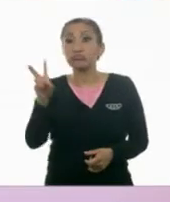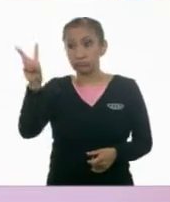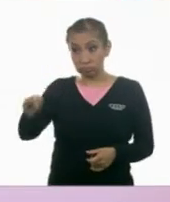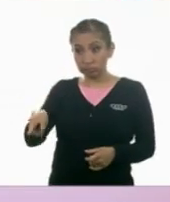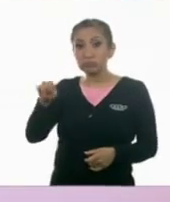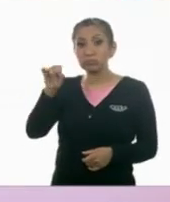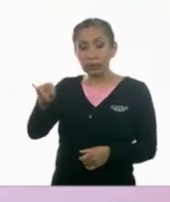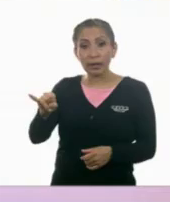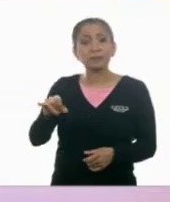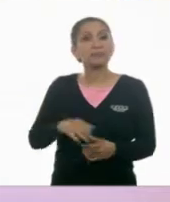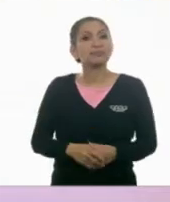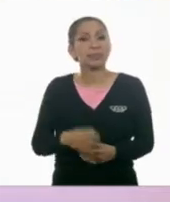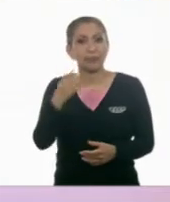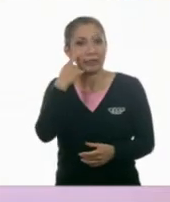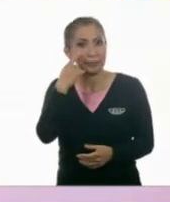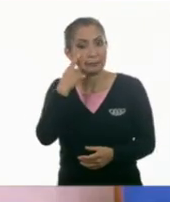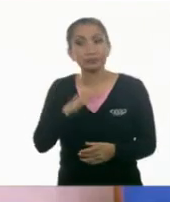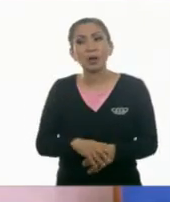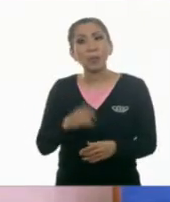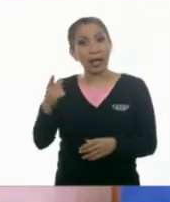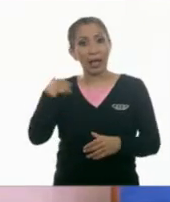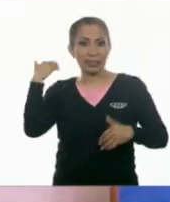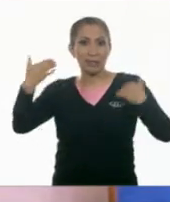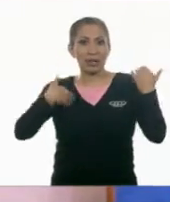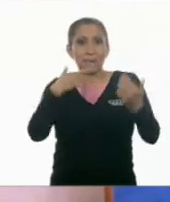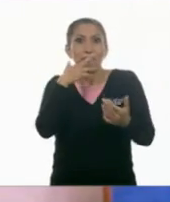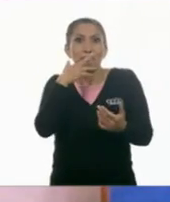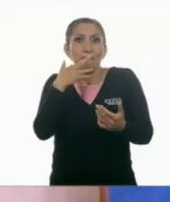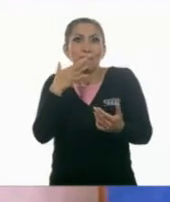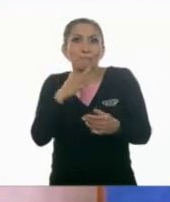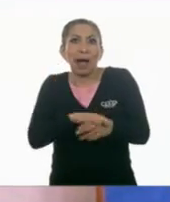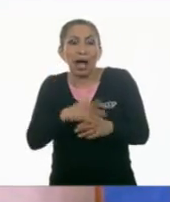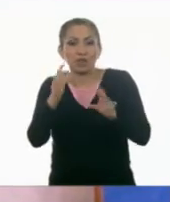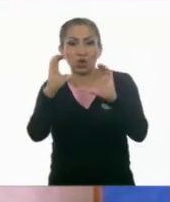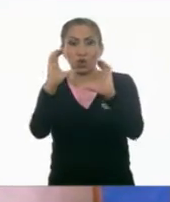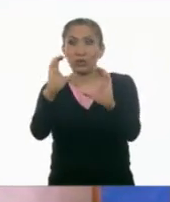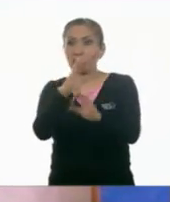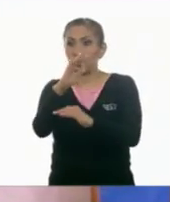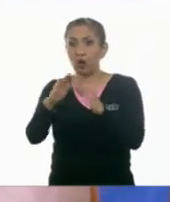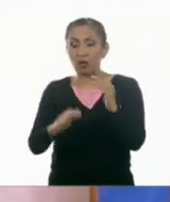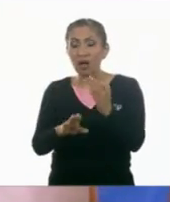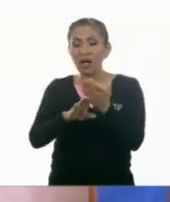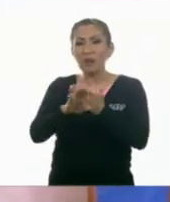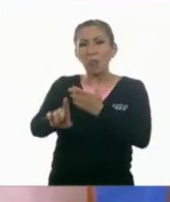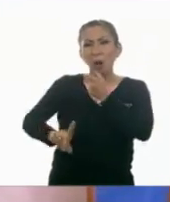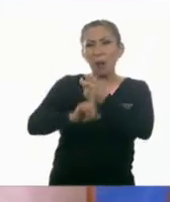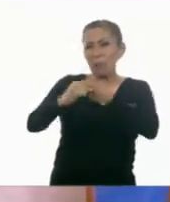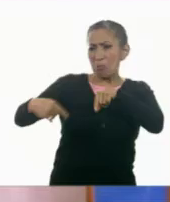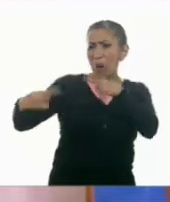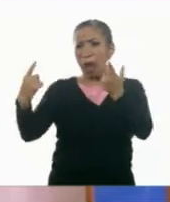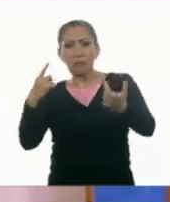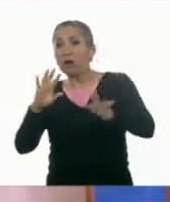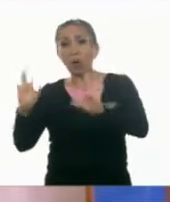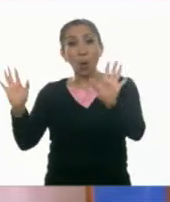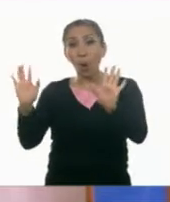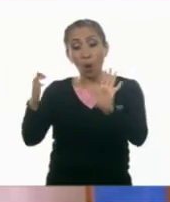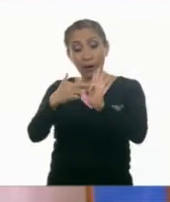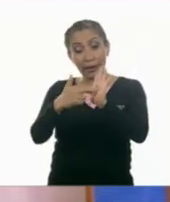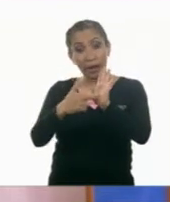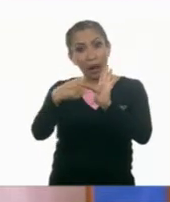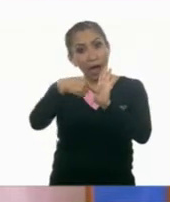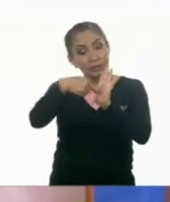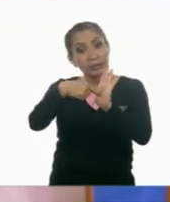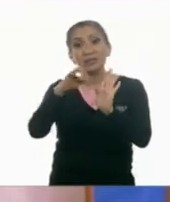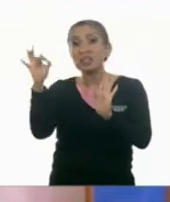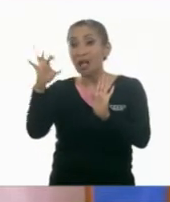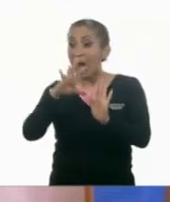cierto. Exactamente, porque así nos divertimos más y nos cuidamos, evitamos conflictos y si llegan a surgir